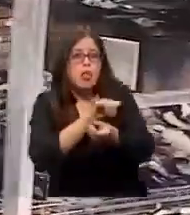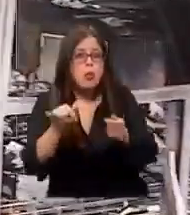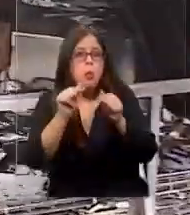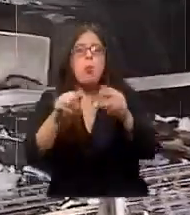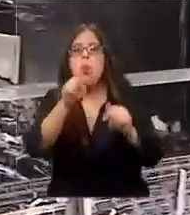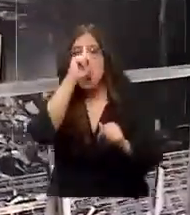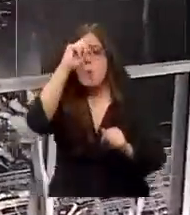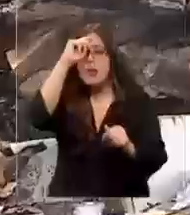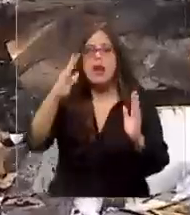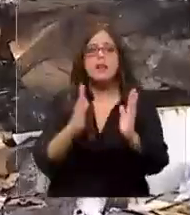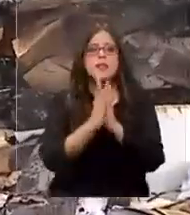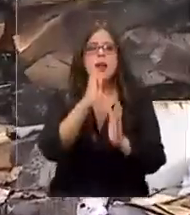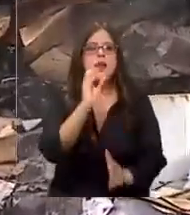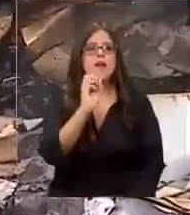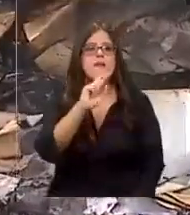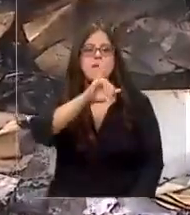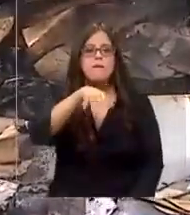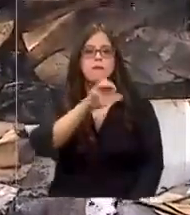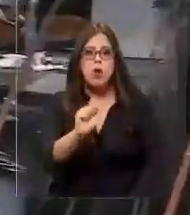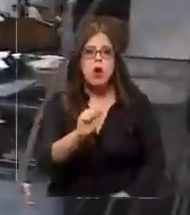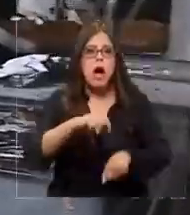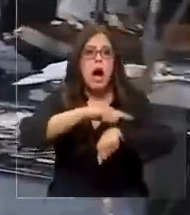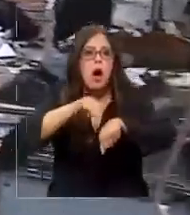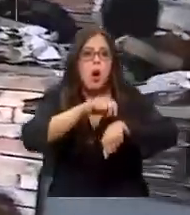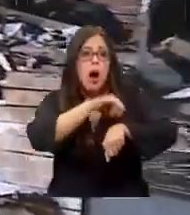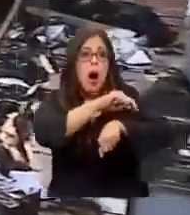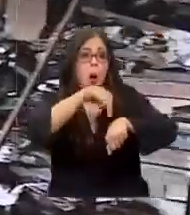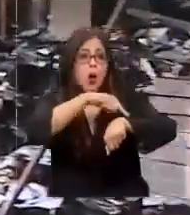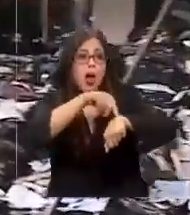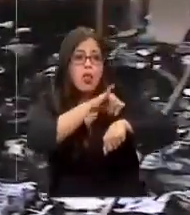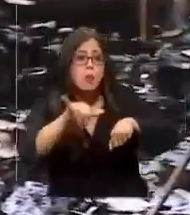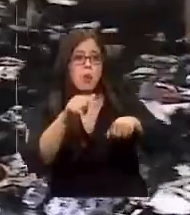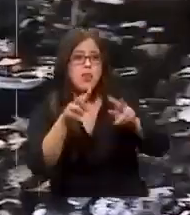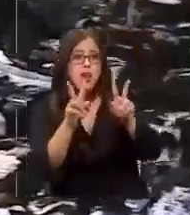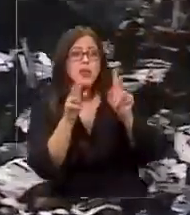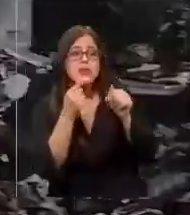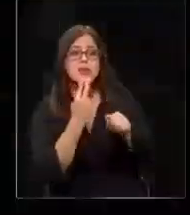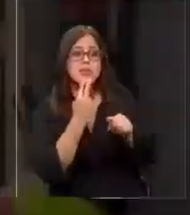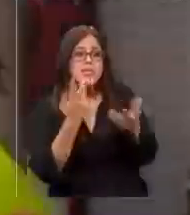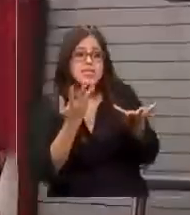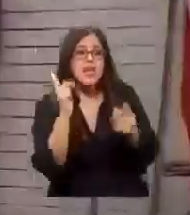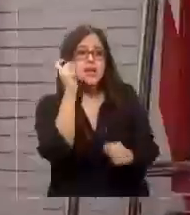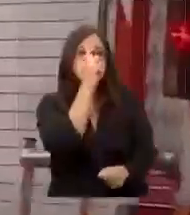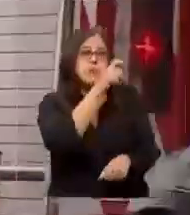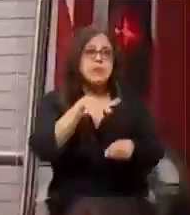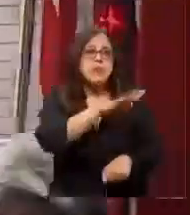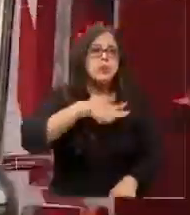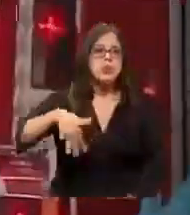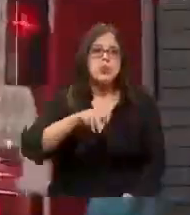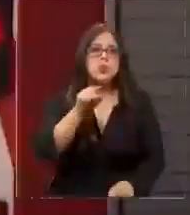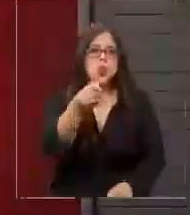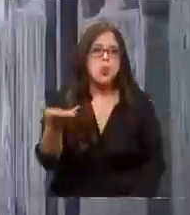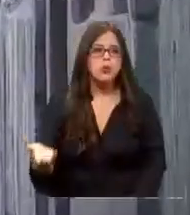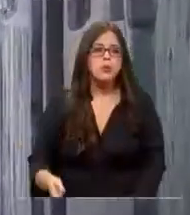Así luce el recinto hospitalario a pocas horas de vivir estos complejos momentos.